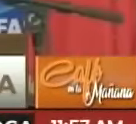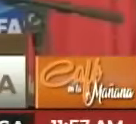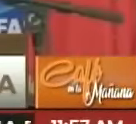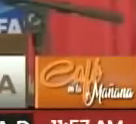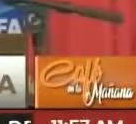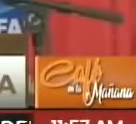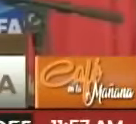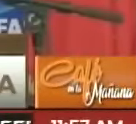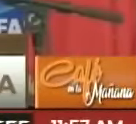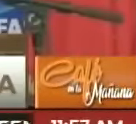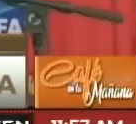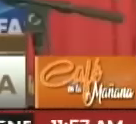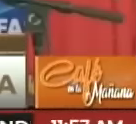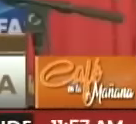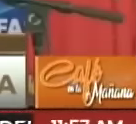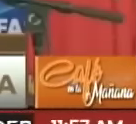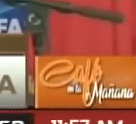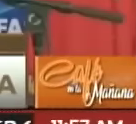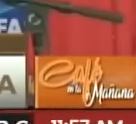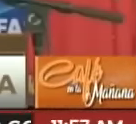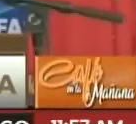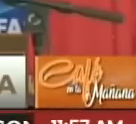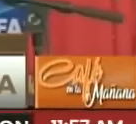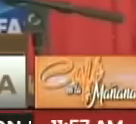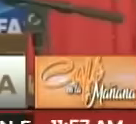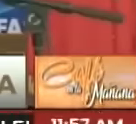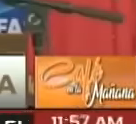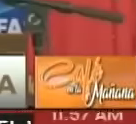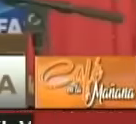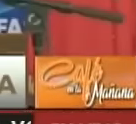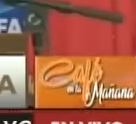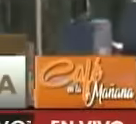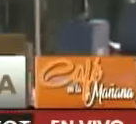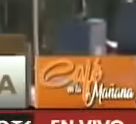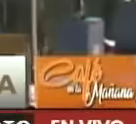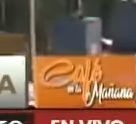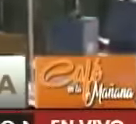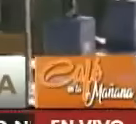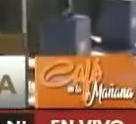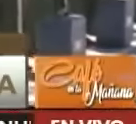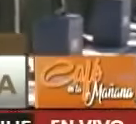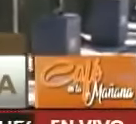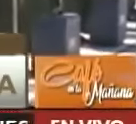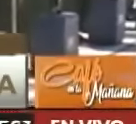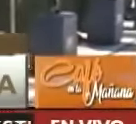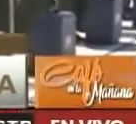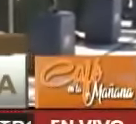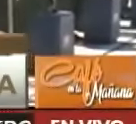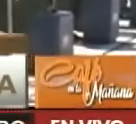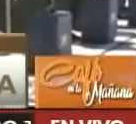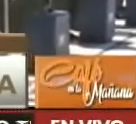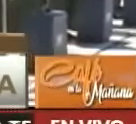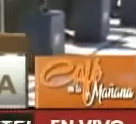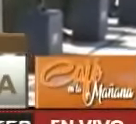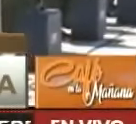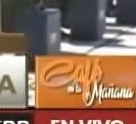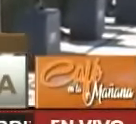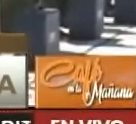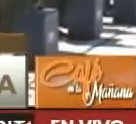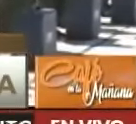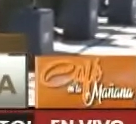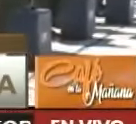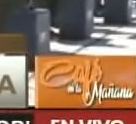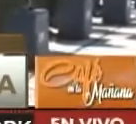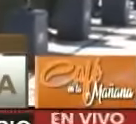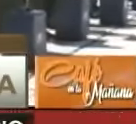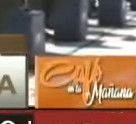de comunicación, invitados especiales, señoras, señores, todos.